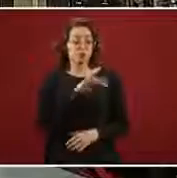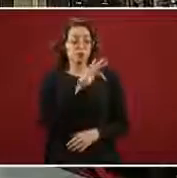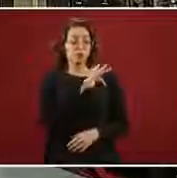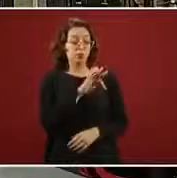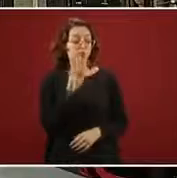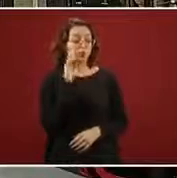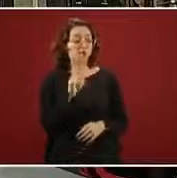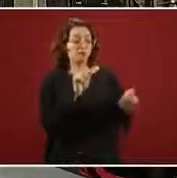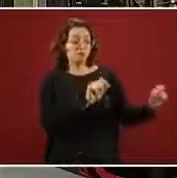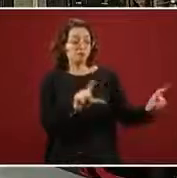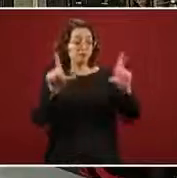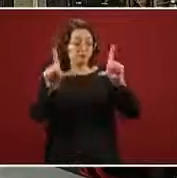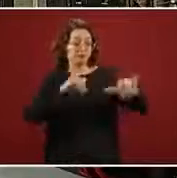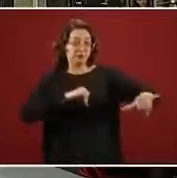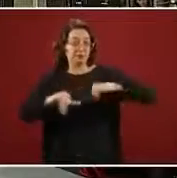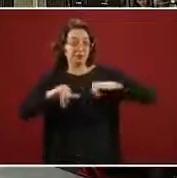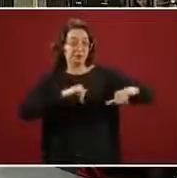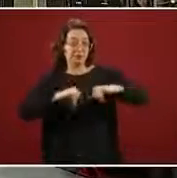el plano, sí.